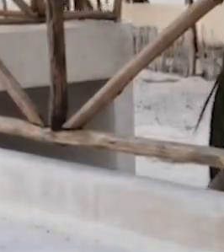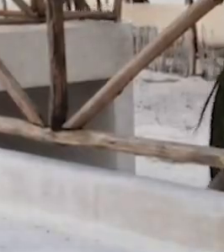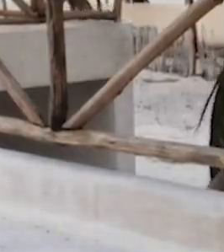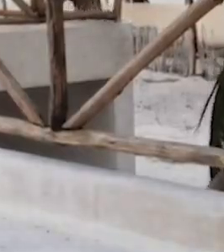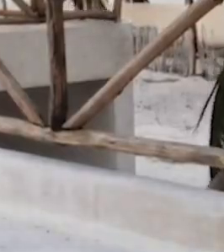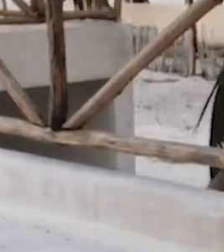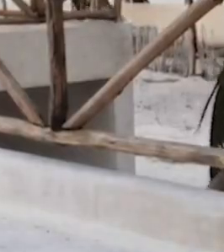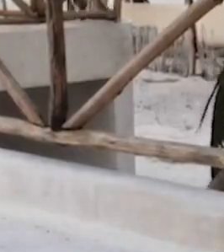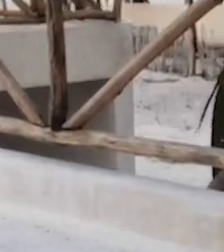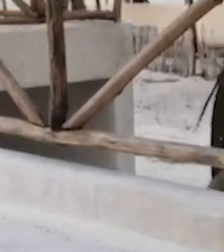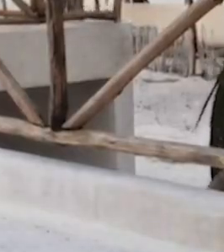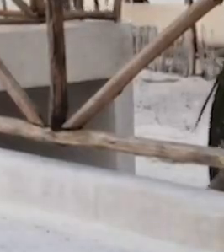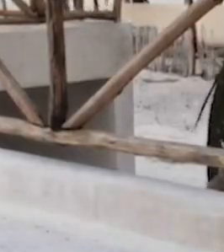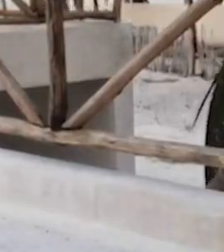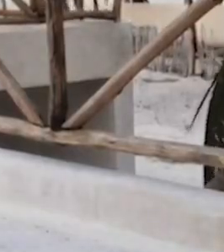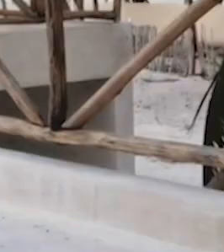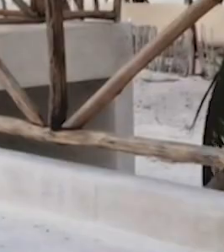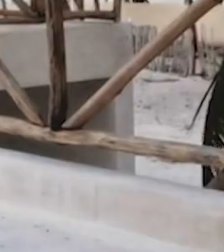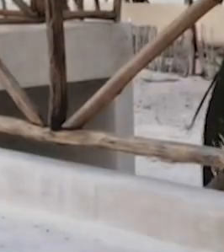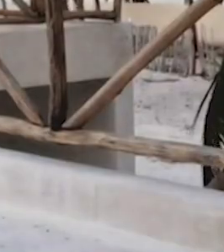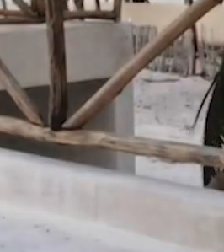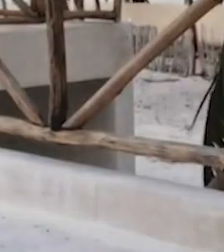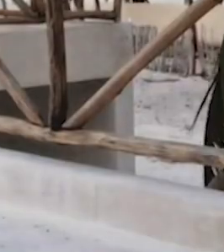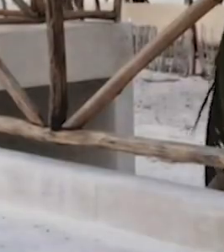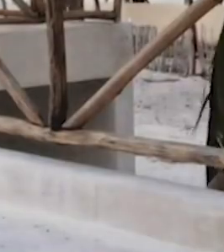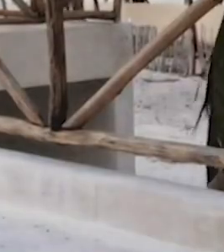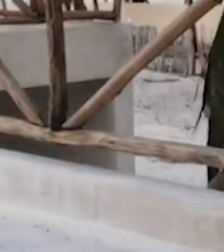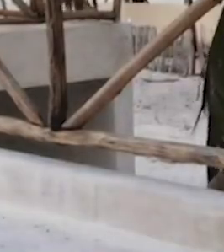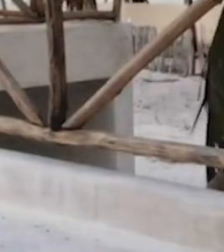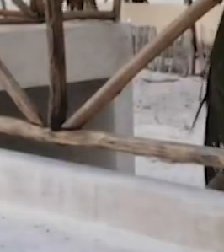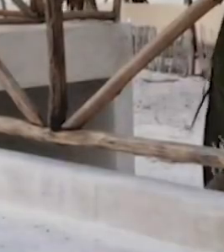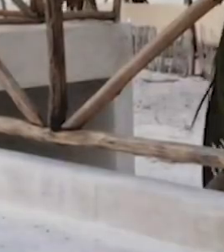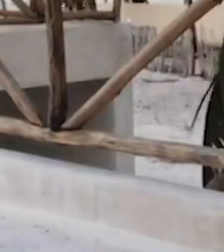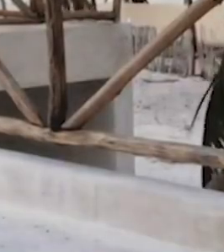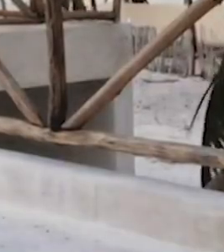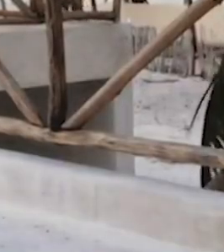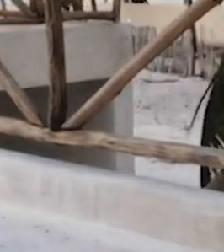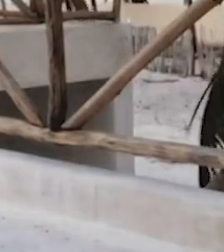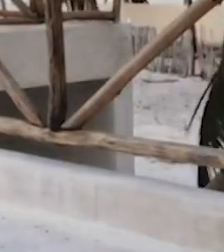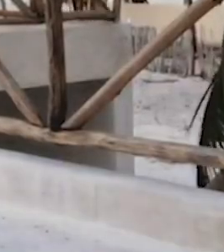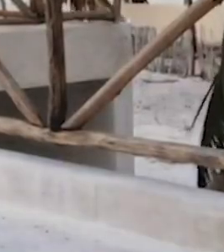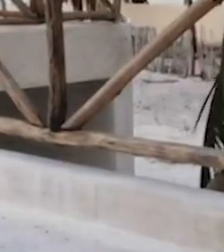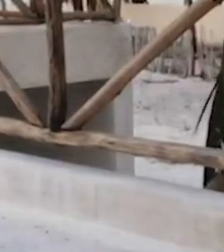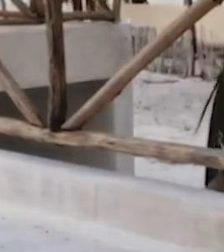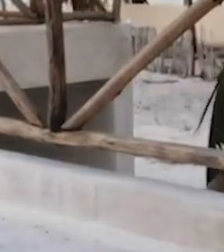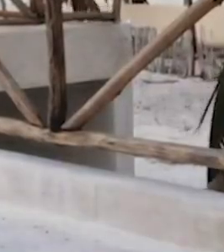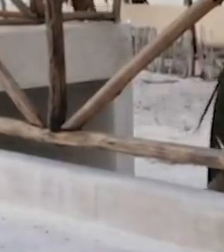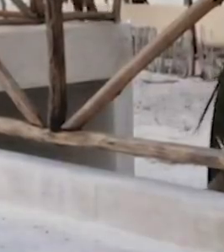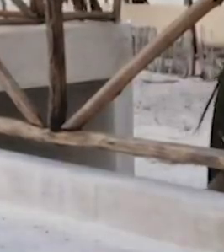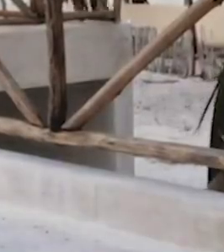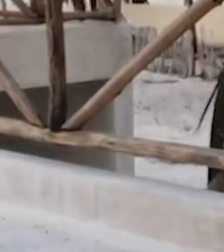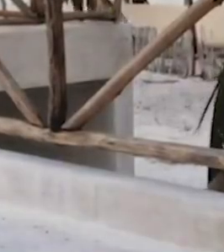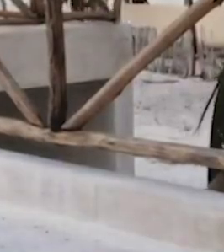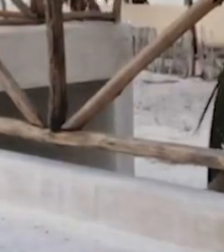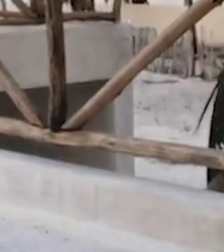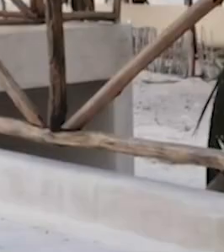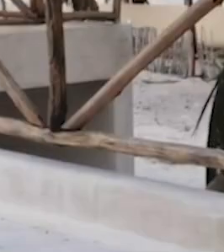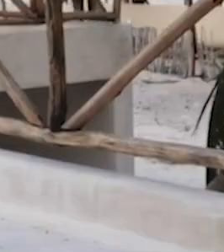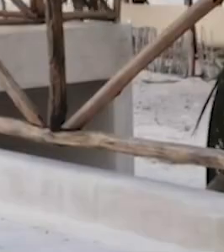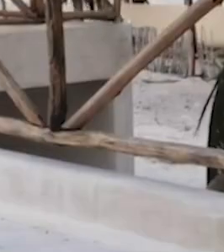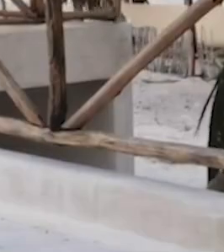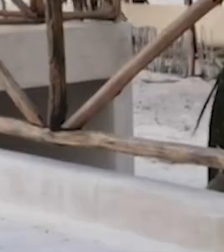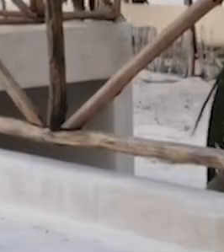dos, tres. Uno, dos, tres. Uno, dos, tres.